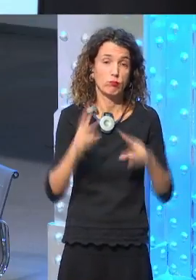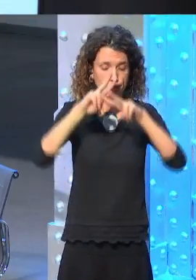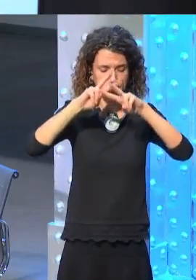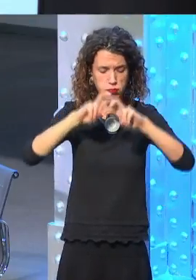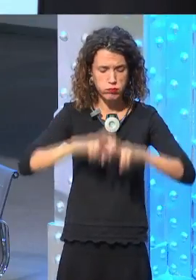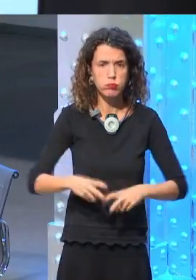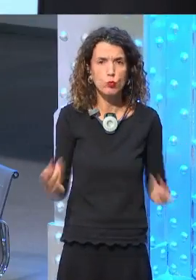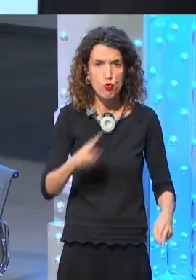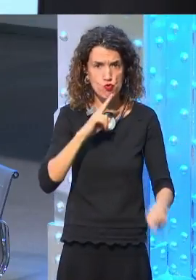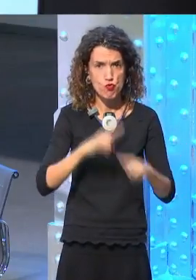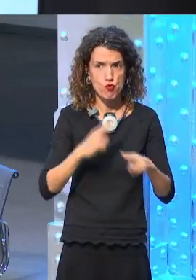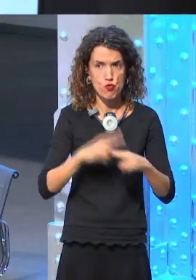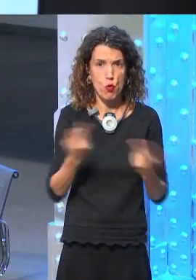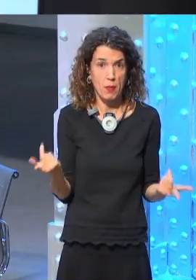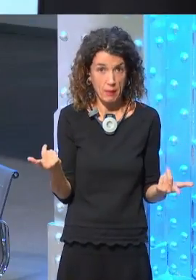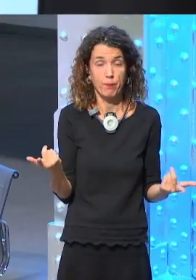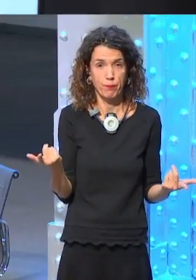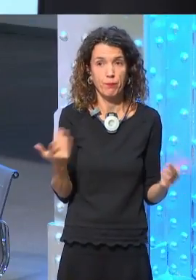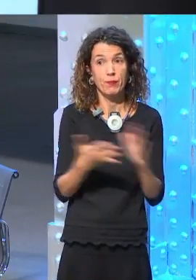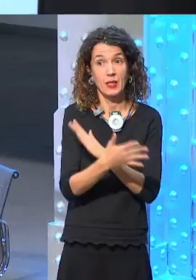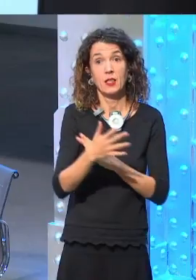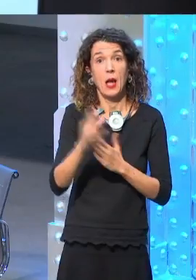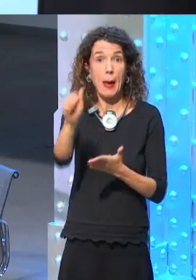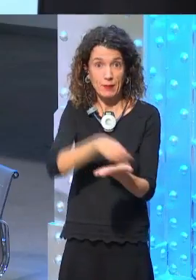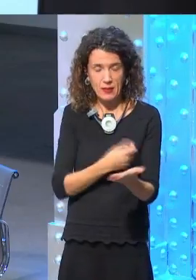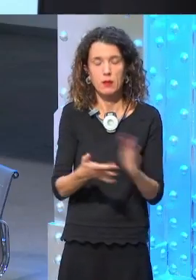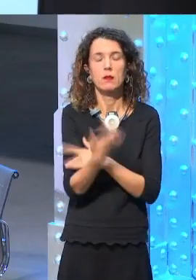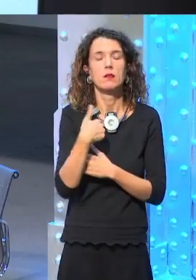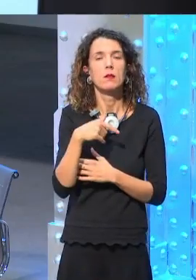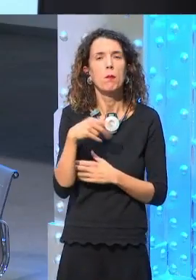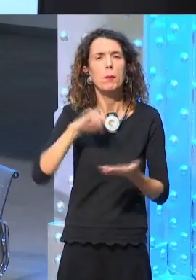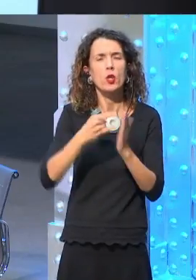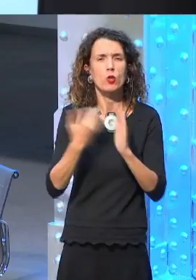que hicimos se llamaba M-Table. Este proyecto ya tiene 15 años.